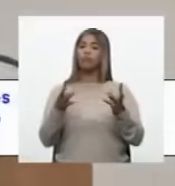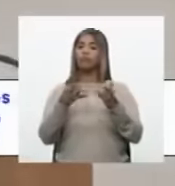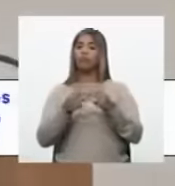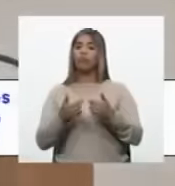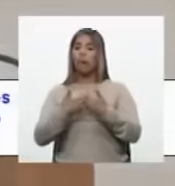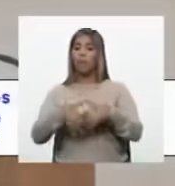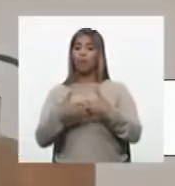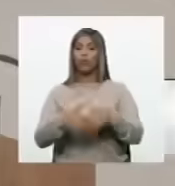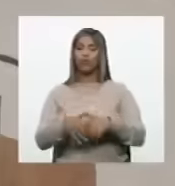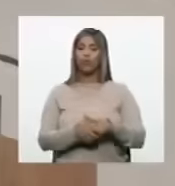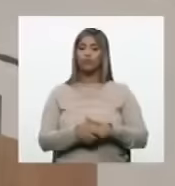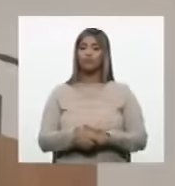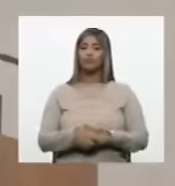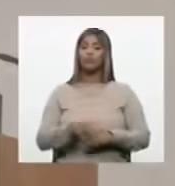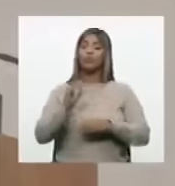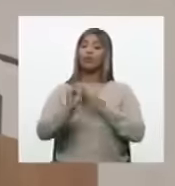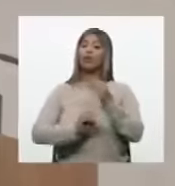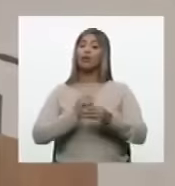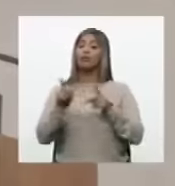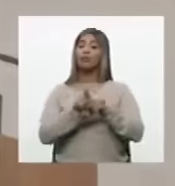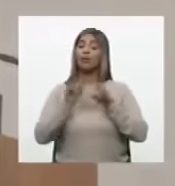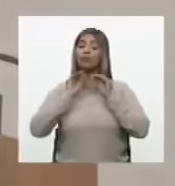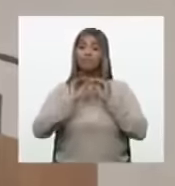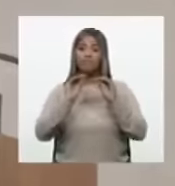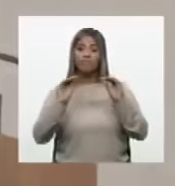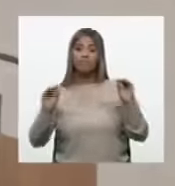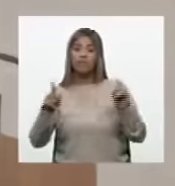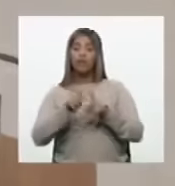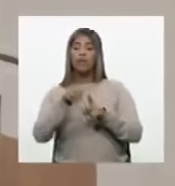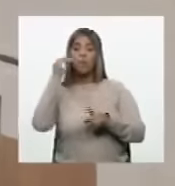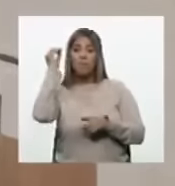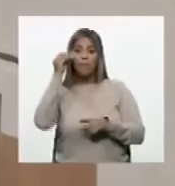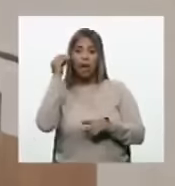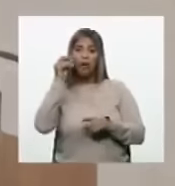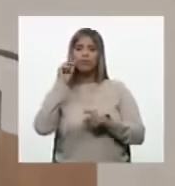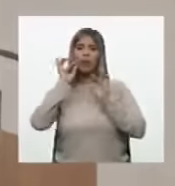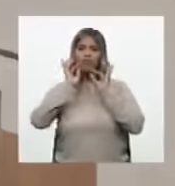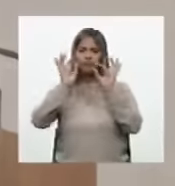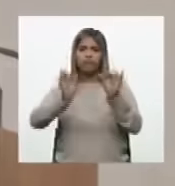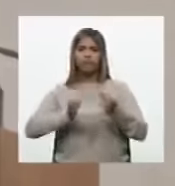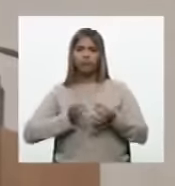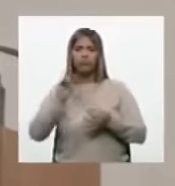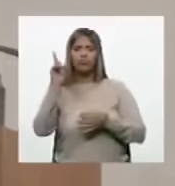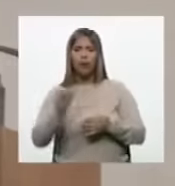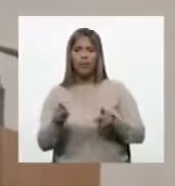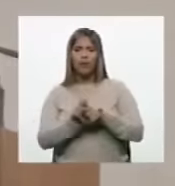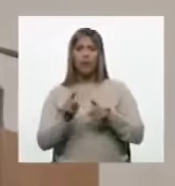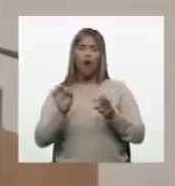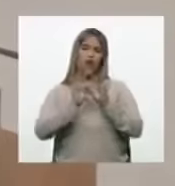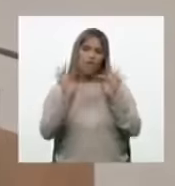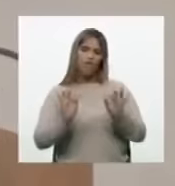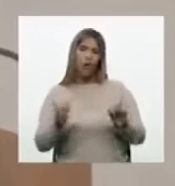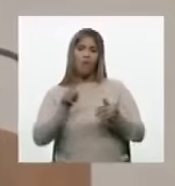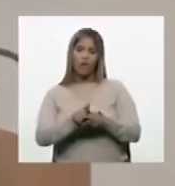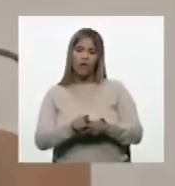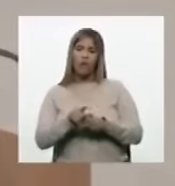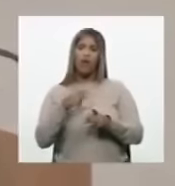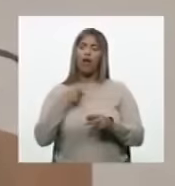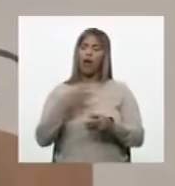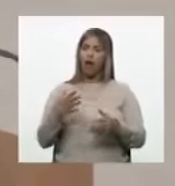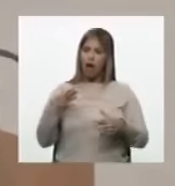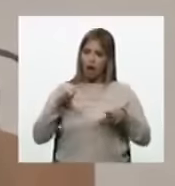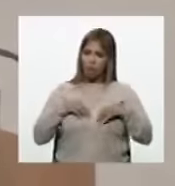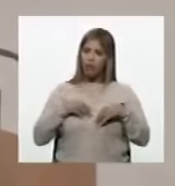productores. Hizo un llamado a la crítica y a la autocrítica como método para el reconocimiento